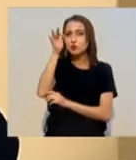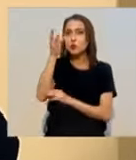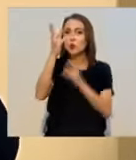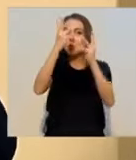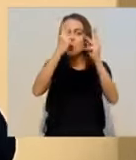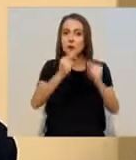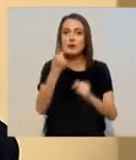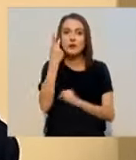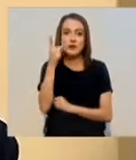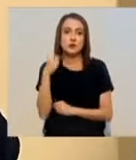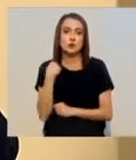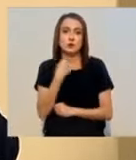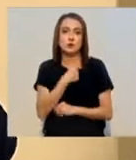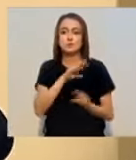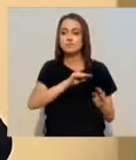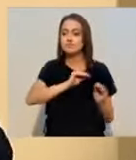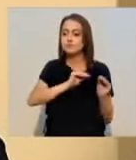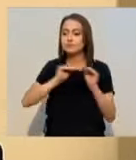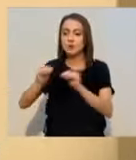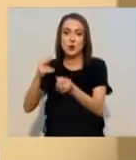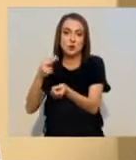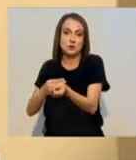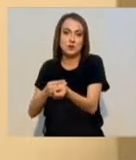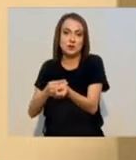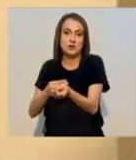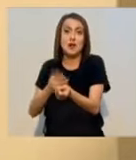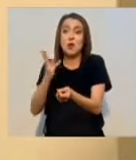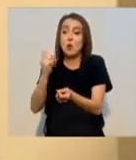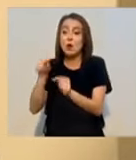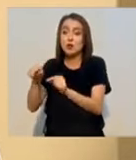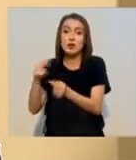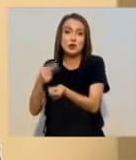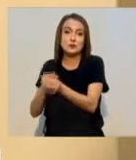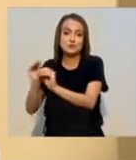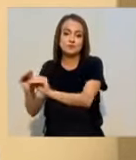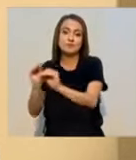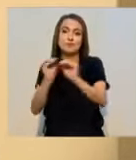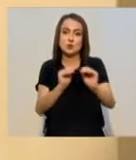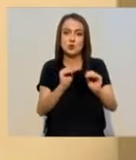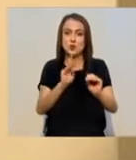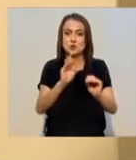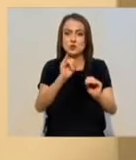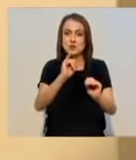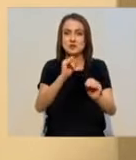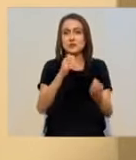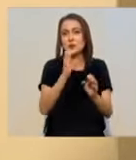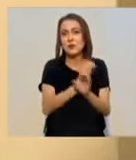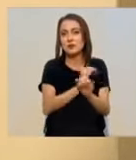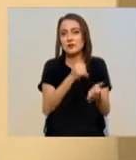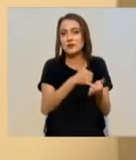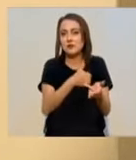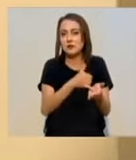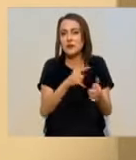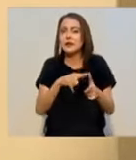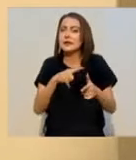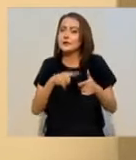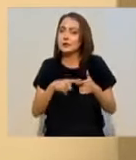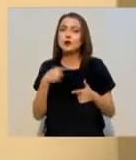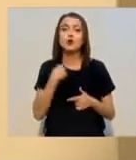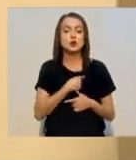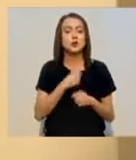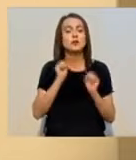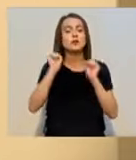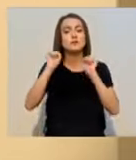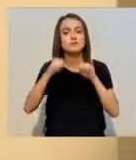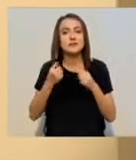esos vamos a ver en nuestros hospitales y esos cuántos van a entrar en las unidades de cuidados intensivos? Entonces, sí estamos haciendo todo